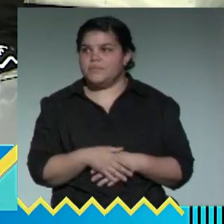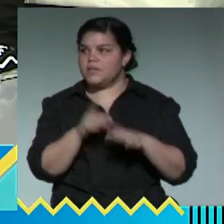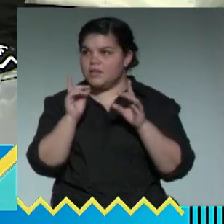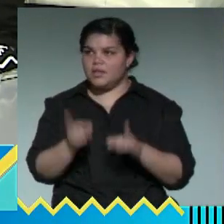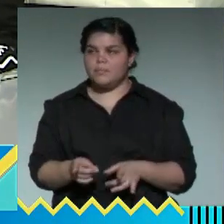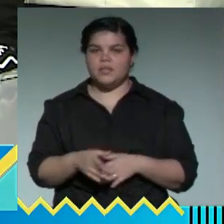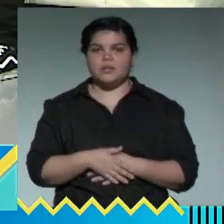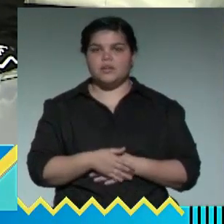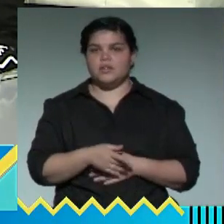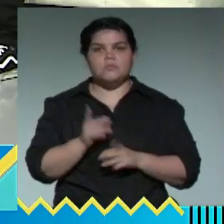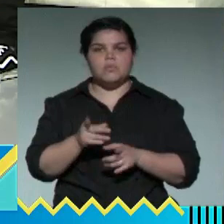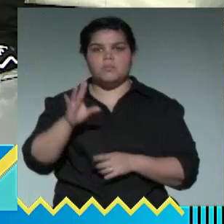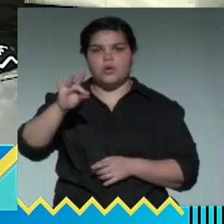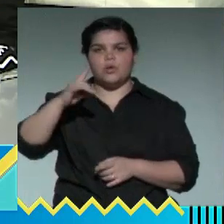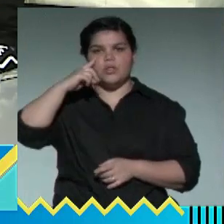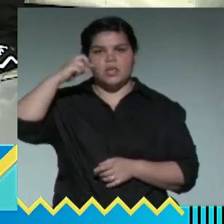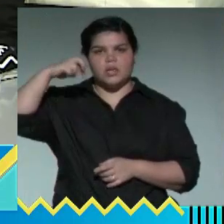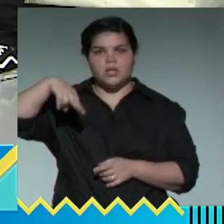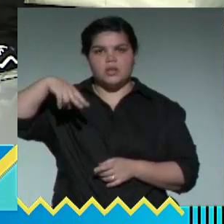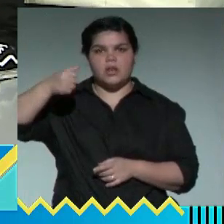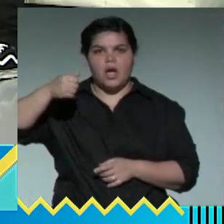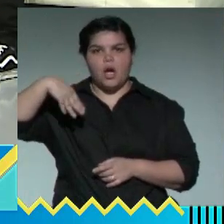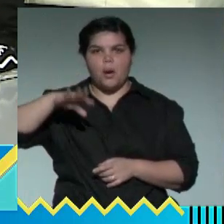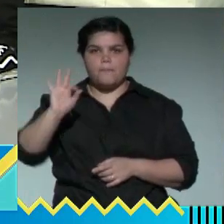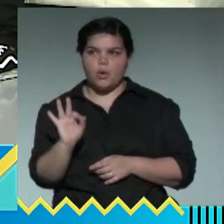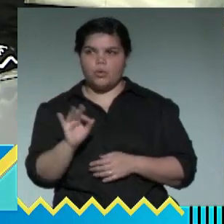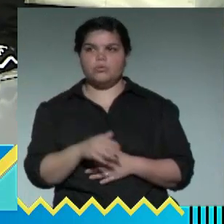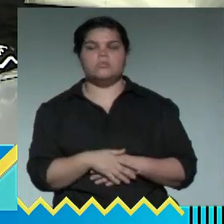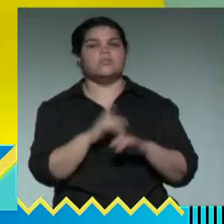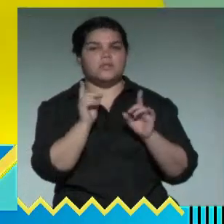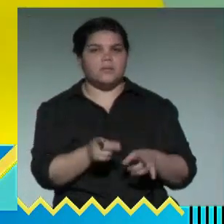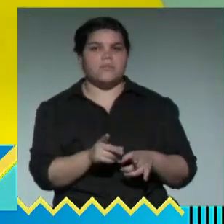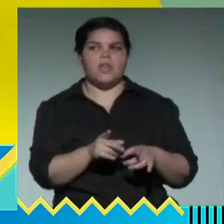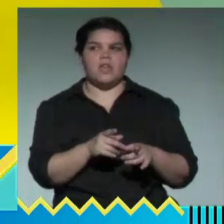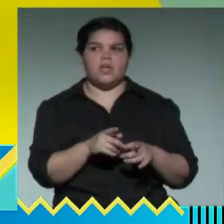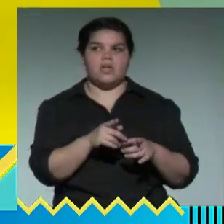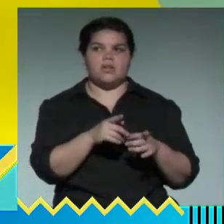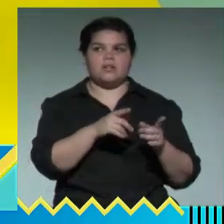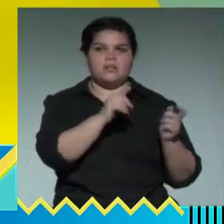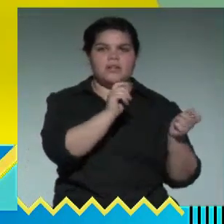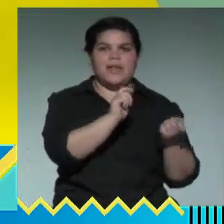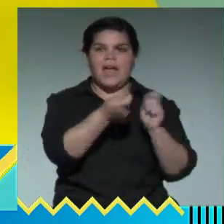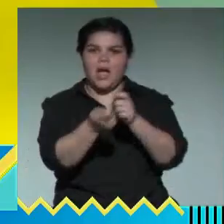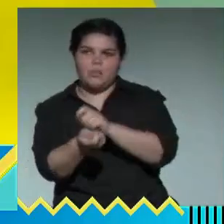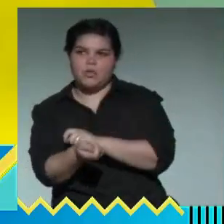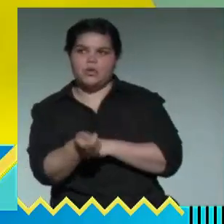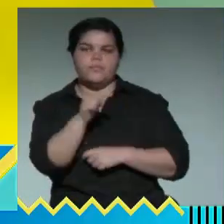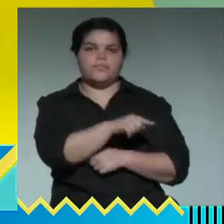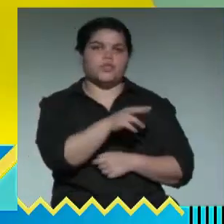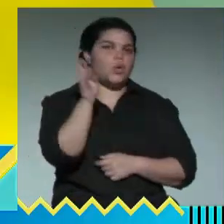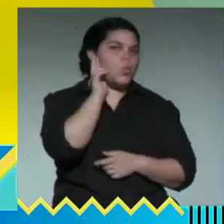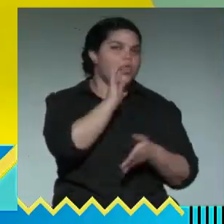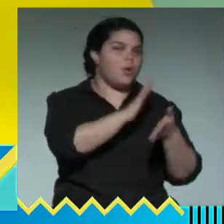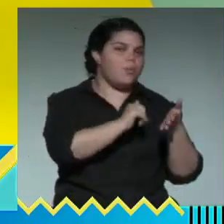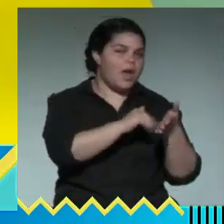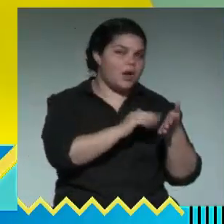Dinamo. Bueno, Dinamo rompió, quebró sí. después. Como que hubo varios quiebres también. O sea, después de Ruido Blanco empiezan Doble